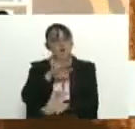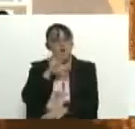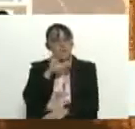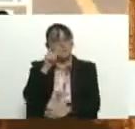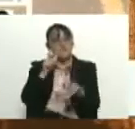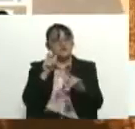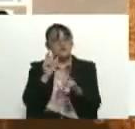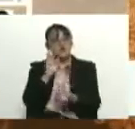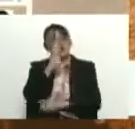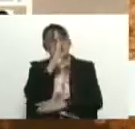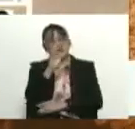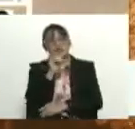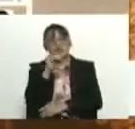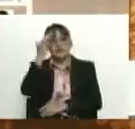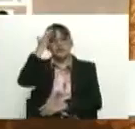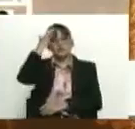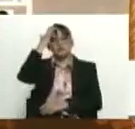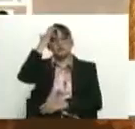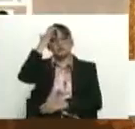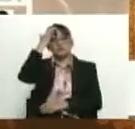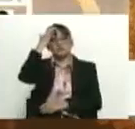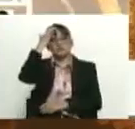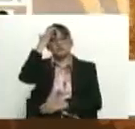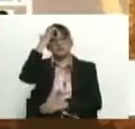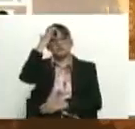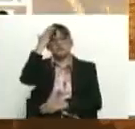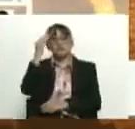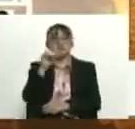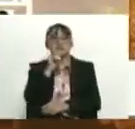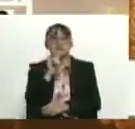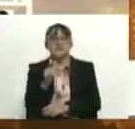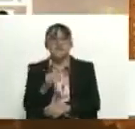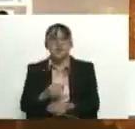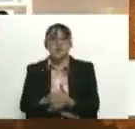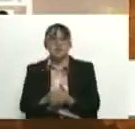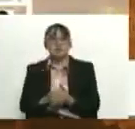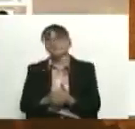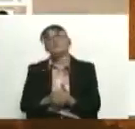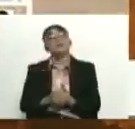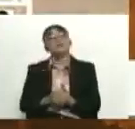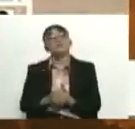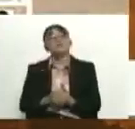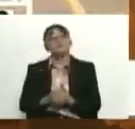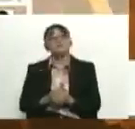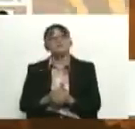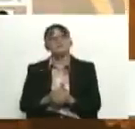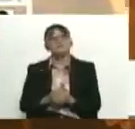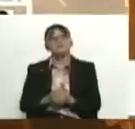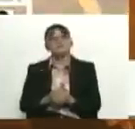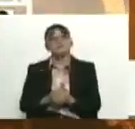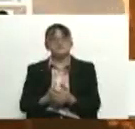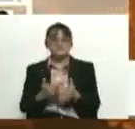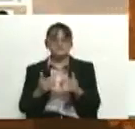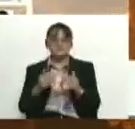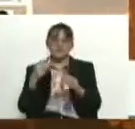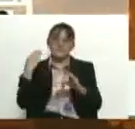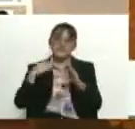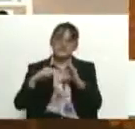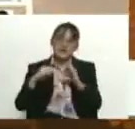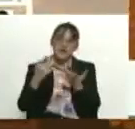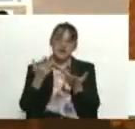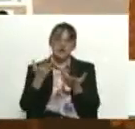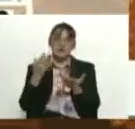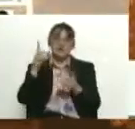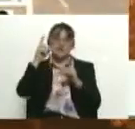nacional y directamente nos informan Bueno a mí me me inundan en el buen sentido de la palabra con mensajes fotografías